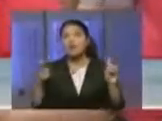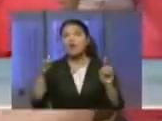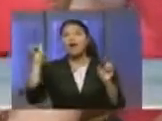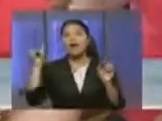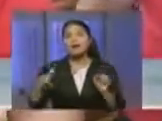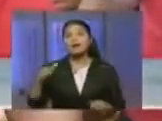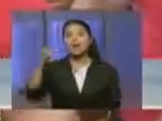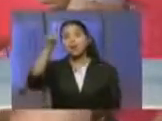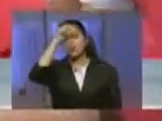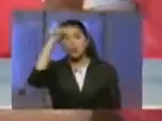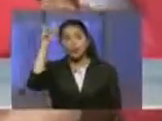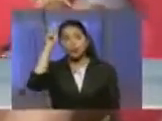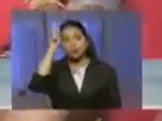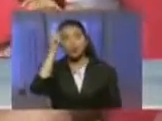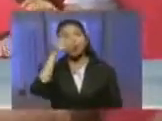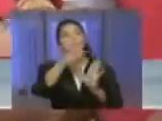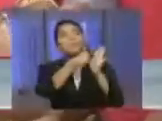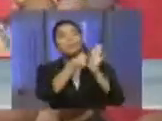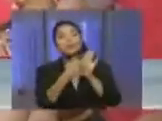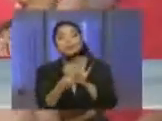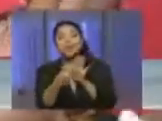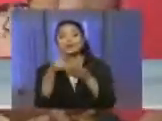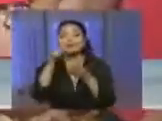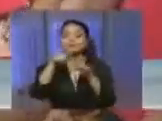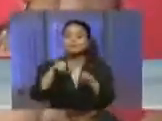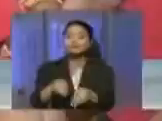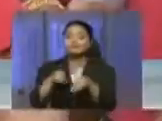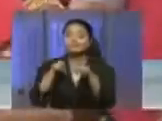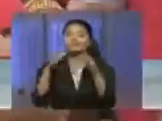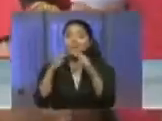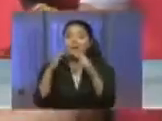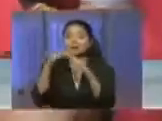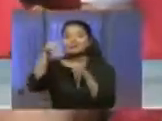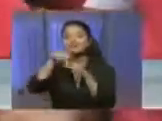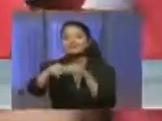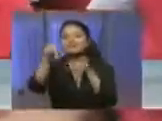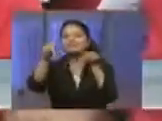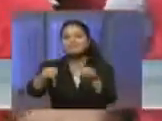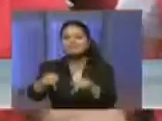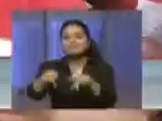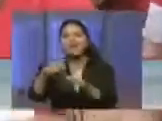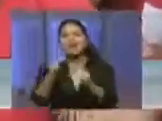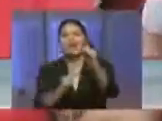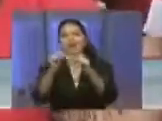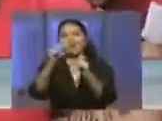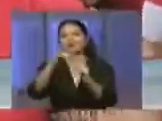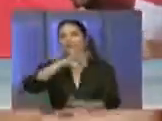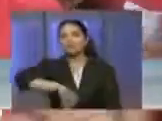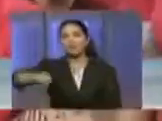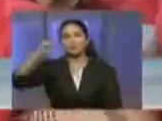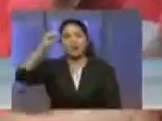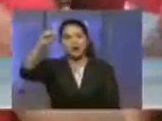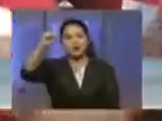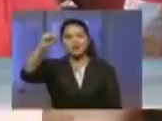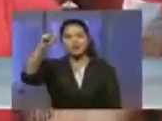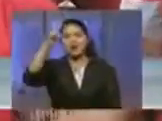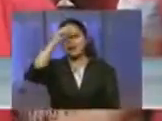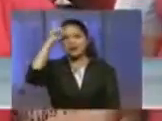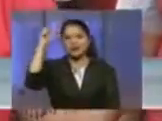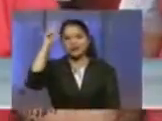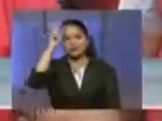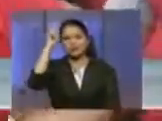ind demostrado que los conucos son en la cuna de la construcción del socialismo indígena